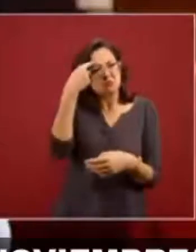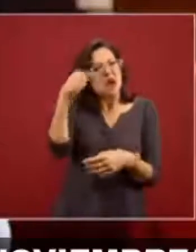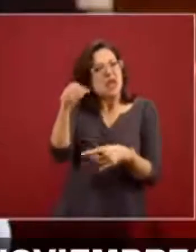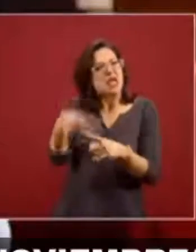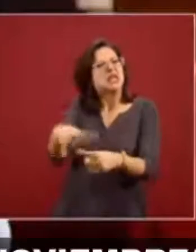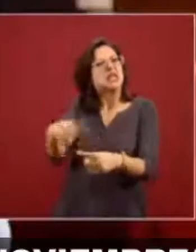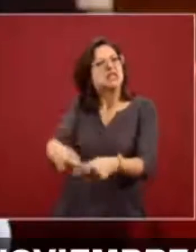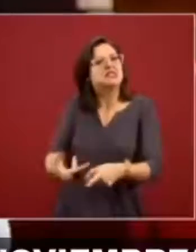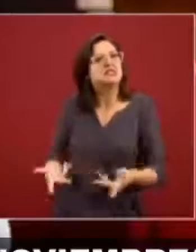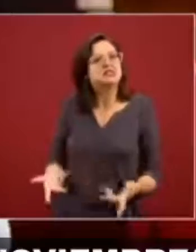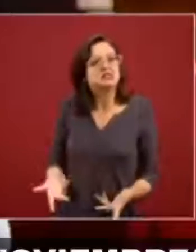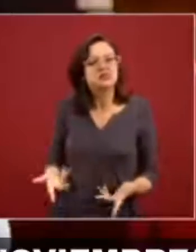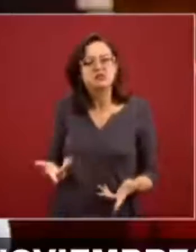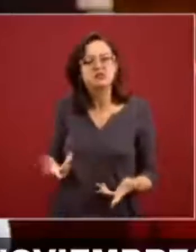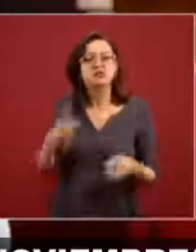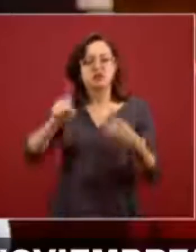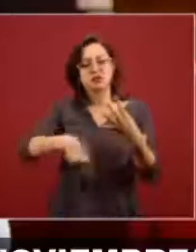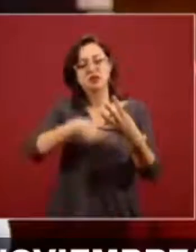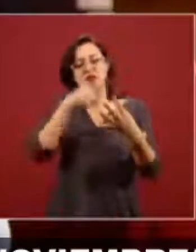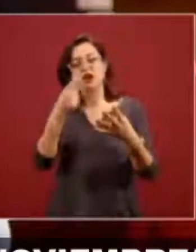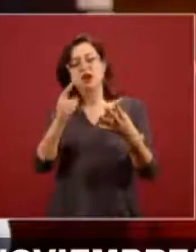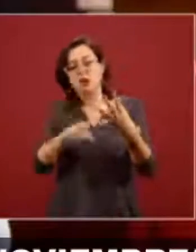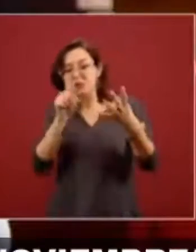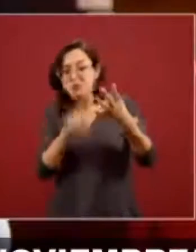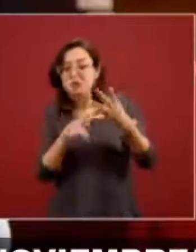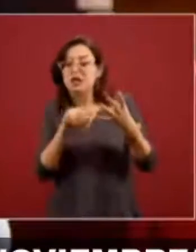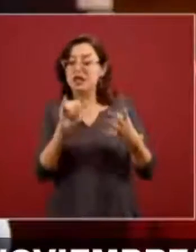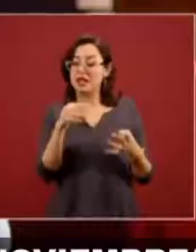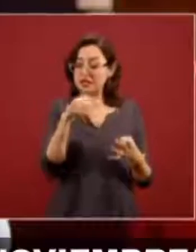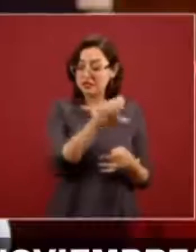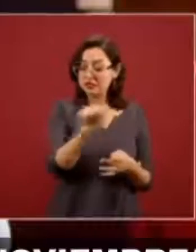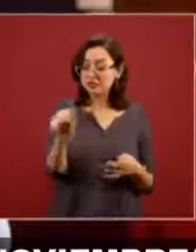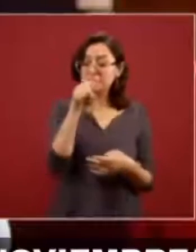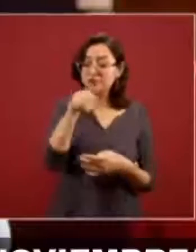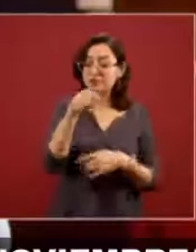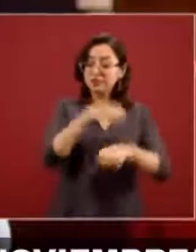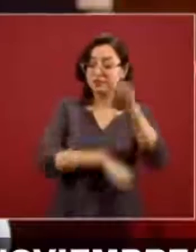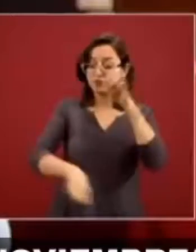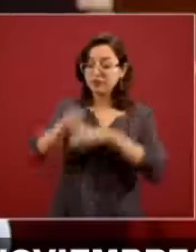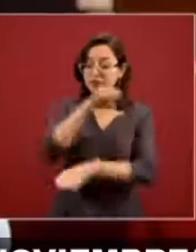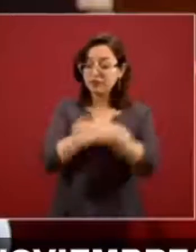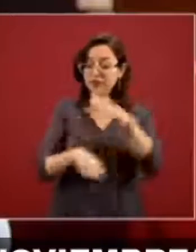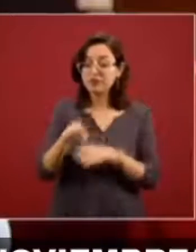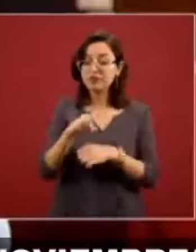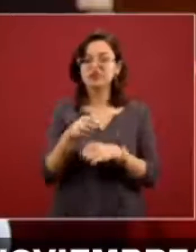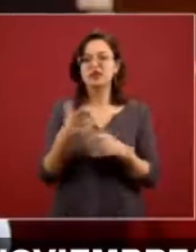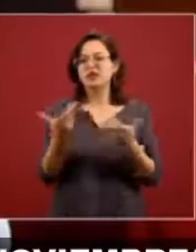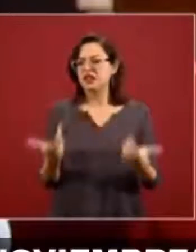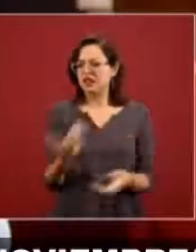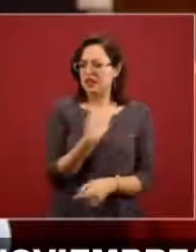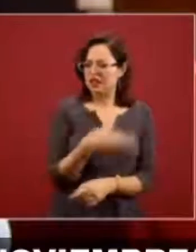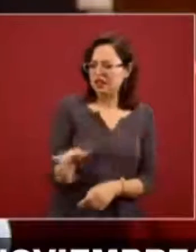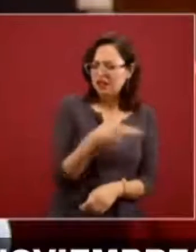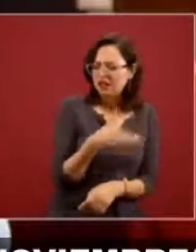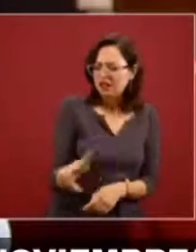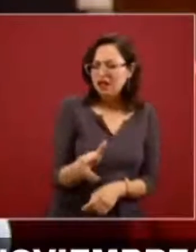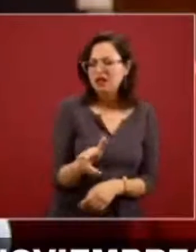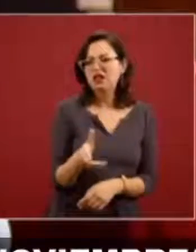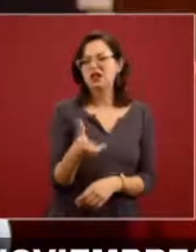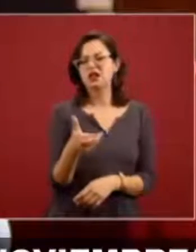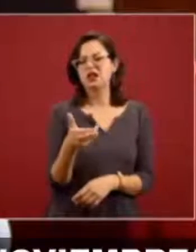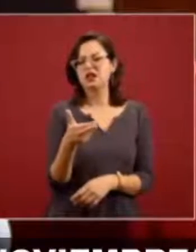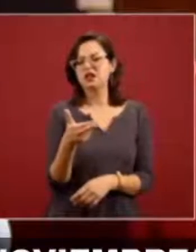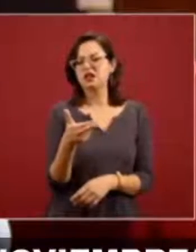en el caso del IMSS, se trata de empresas, fondas y